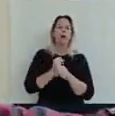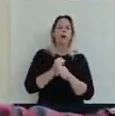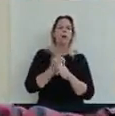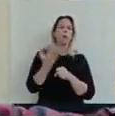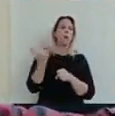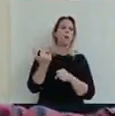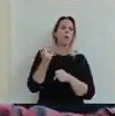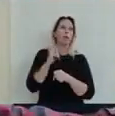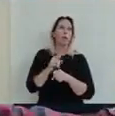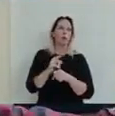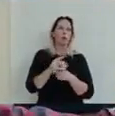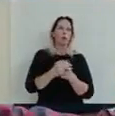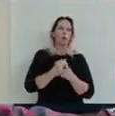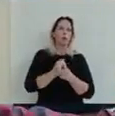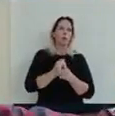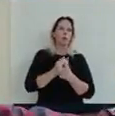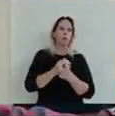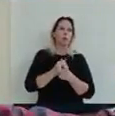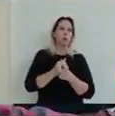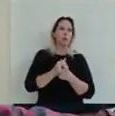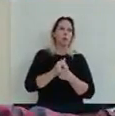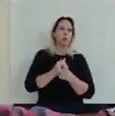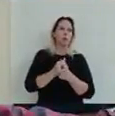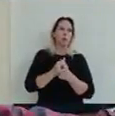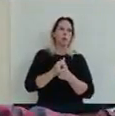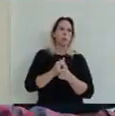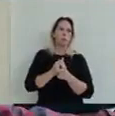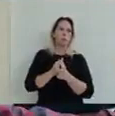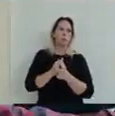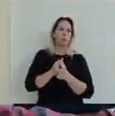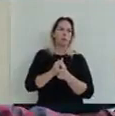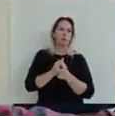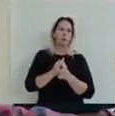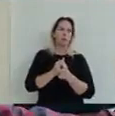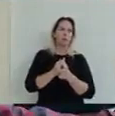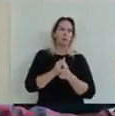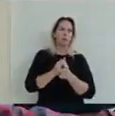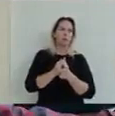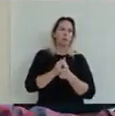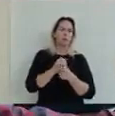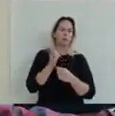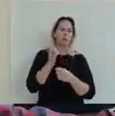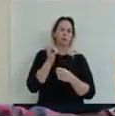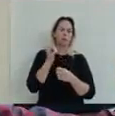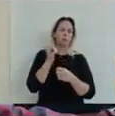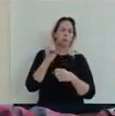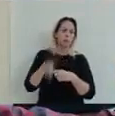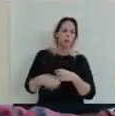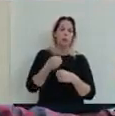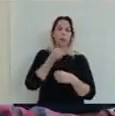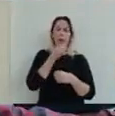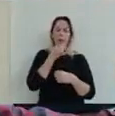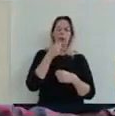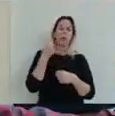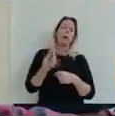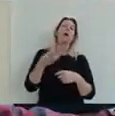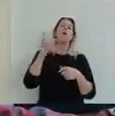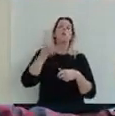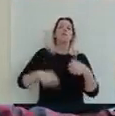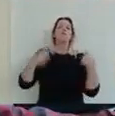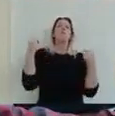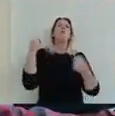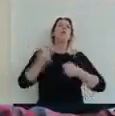autorizar, al estilo el conflicto que se dio con los choferes de camiones. A mí me parece